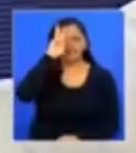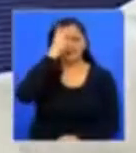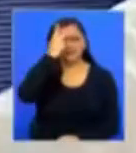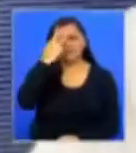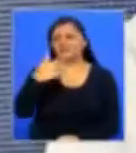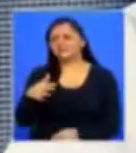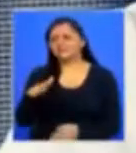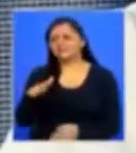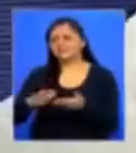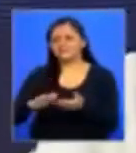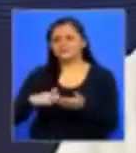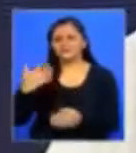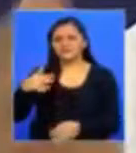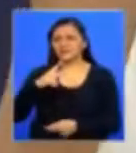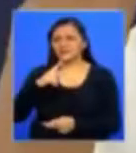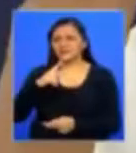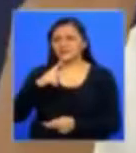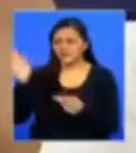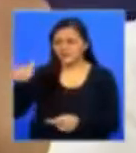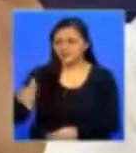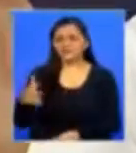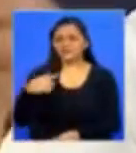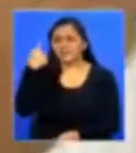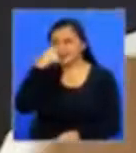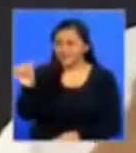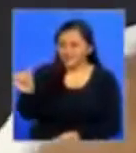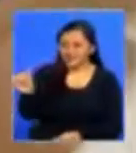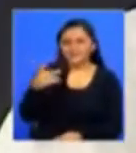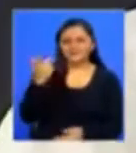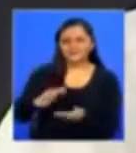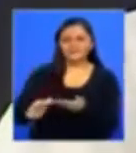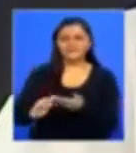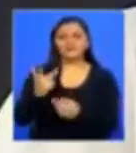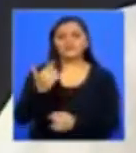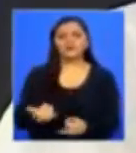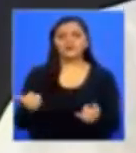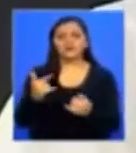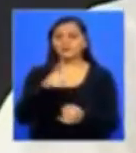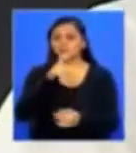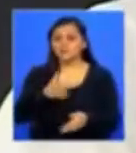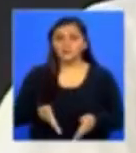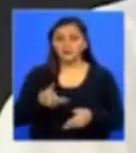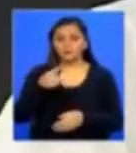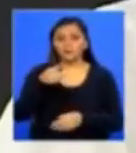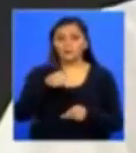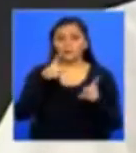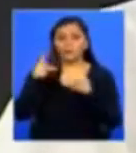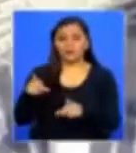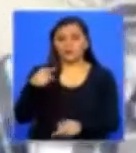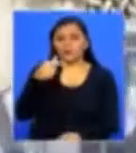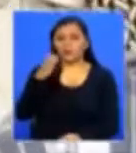Fue sin querer queriendo, bueno, no está el prefecto. ¿La vía a Puerto Hualtaco es nuestra o de la prefectura?